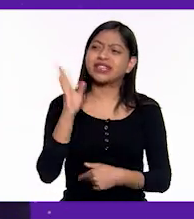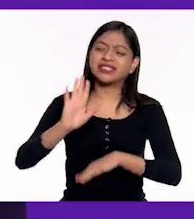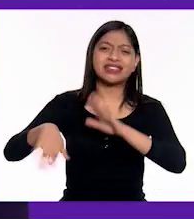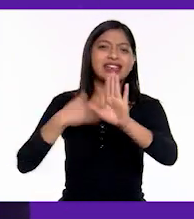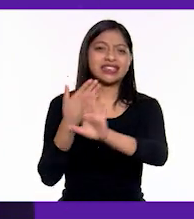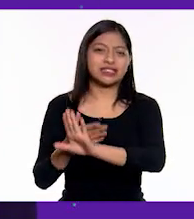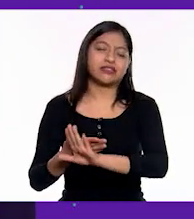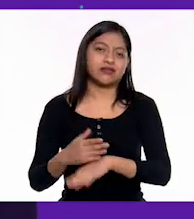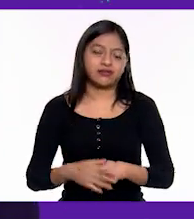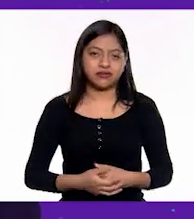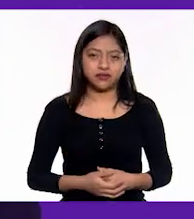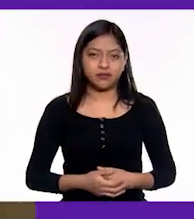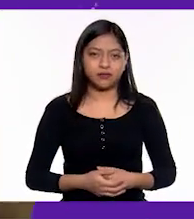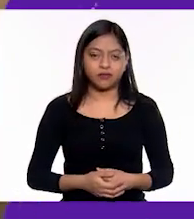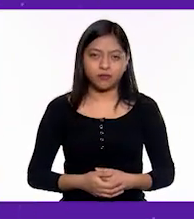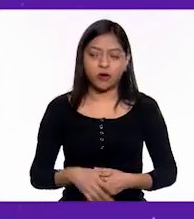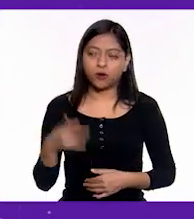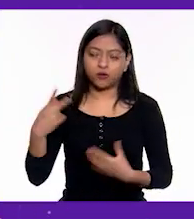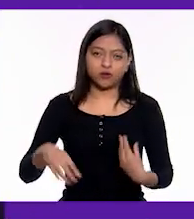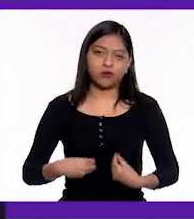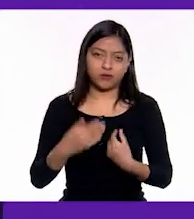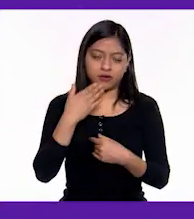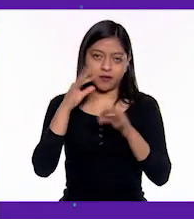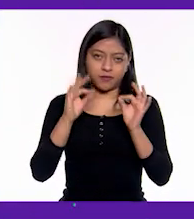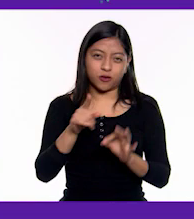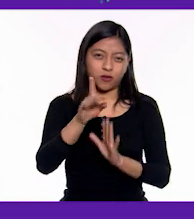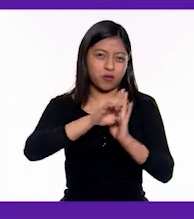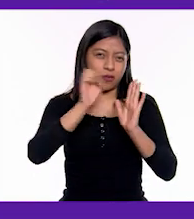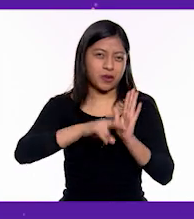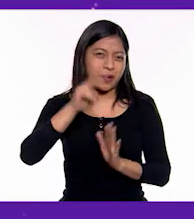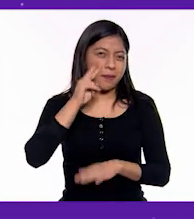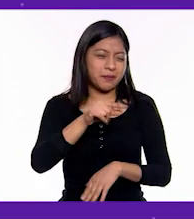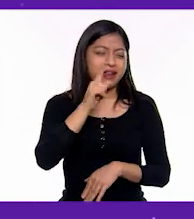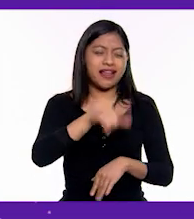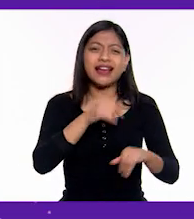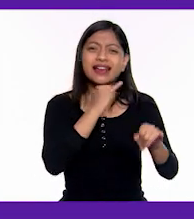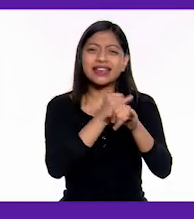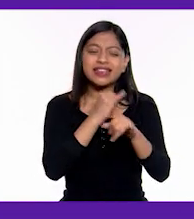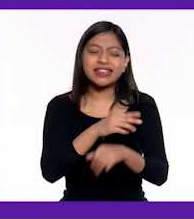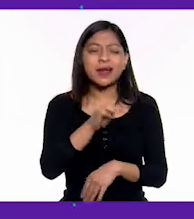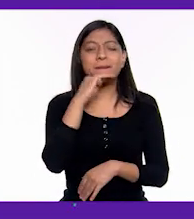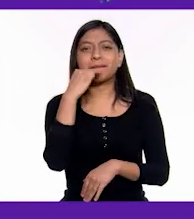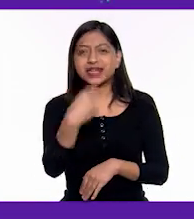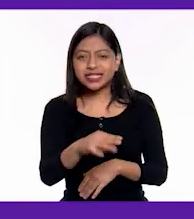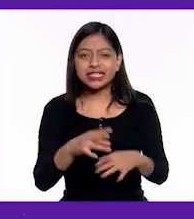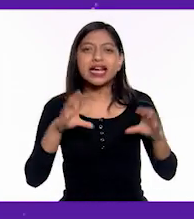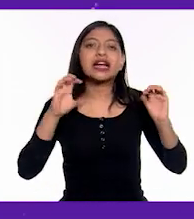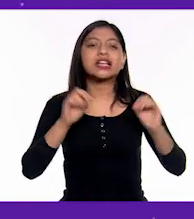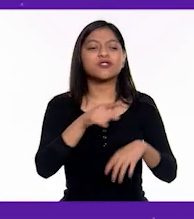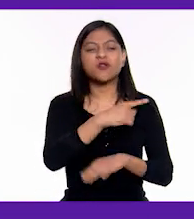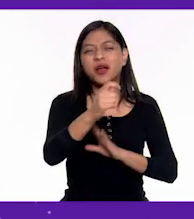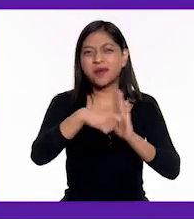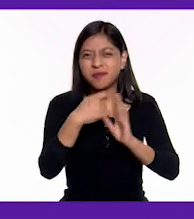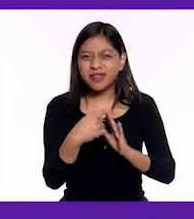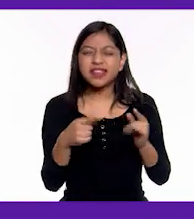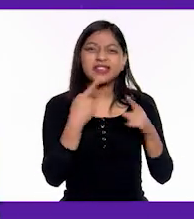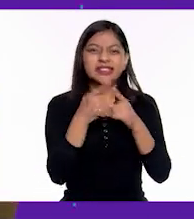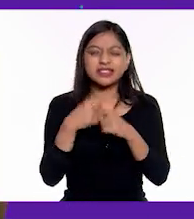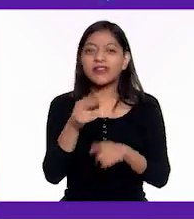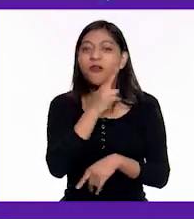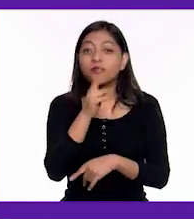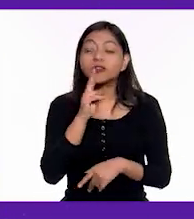dignidad de otras personas. Si alguna vez llegaras a encontrarte sitios, mensajes o contenidos que busquen dañar a